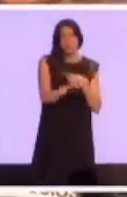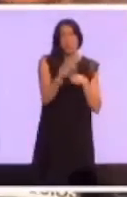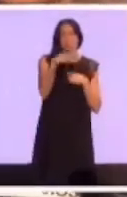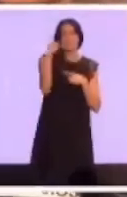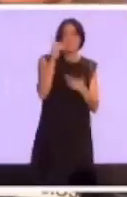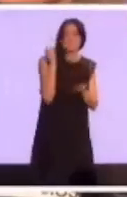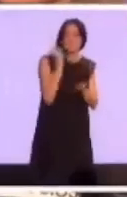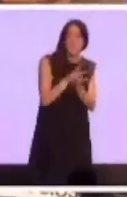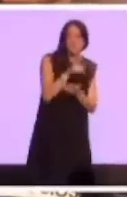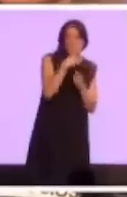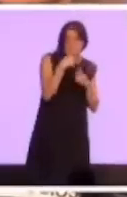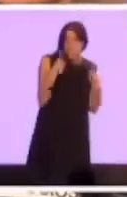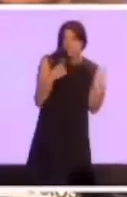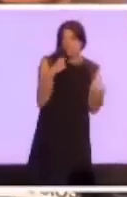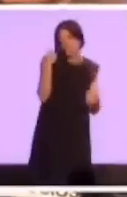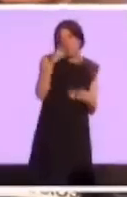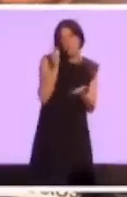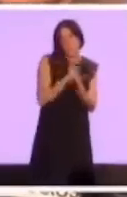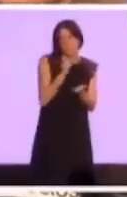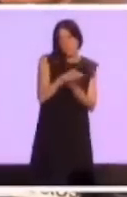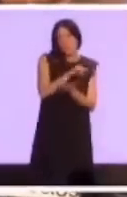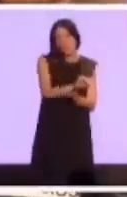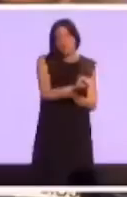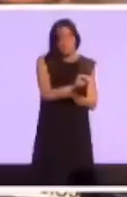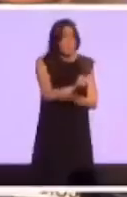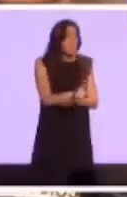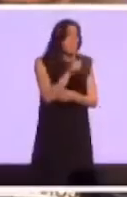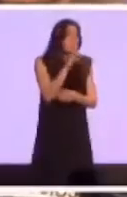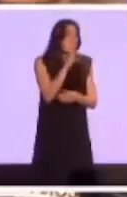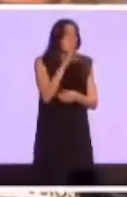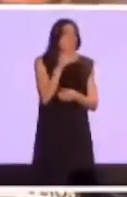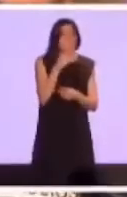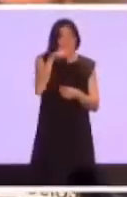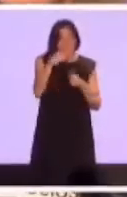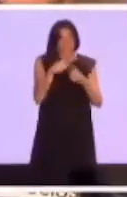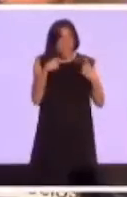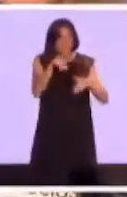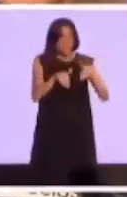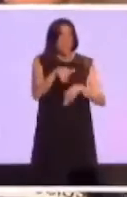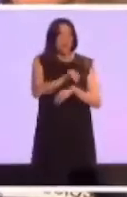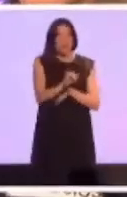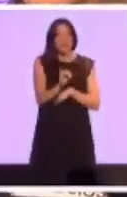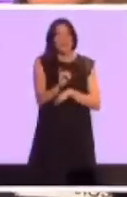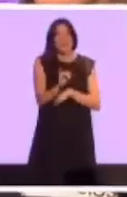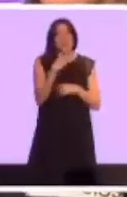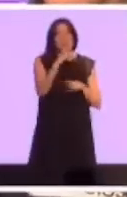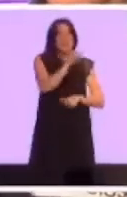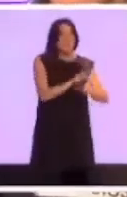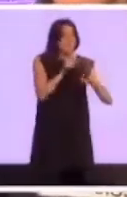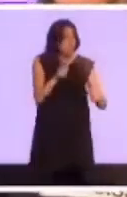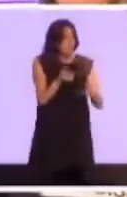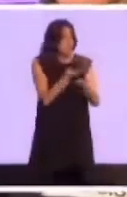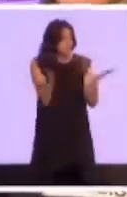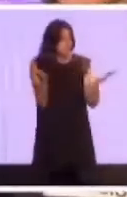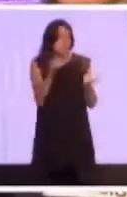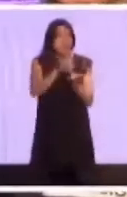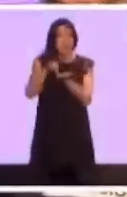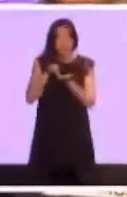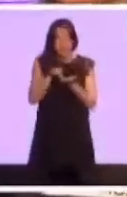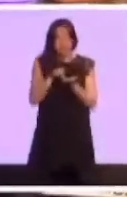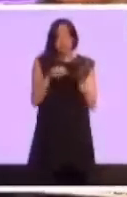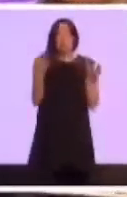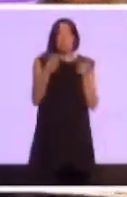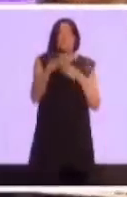a haber retos este año y más teniendo en cuenta que es un año electoral donde la gente la ciudadanía va a tener que